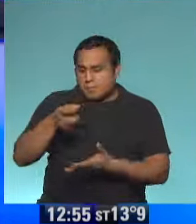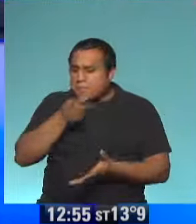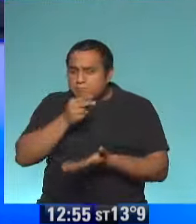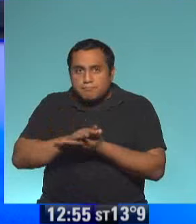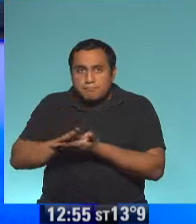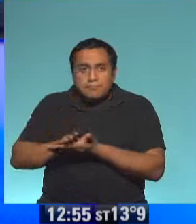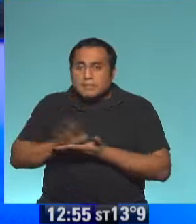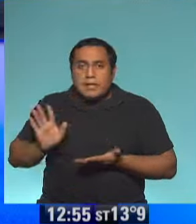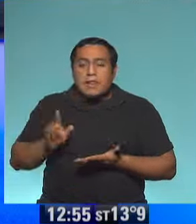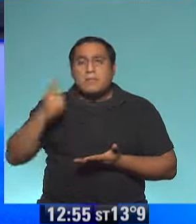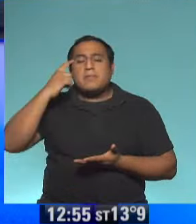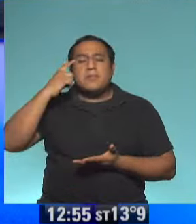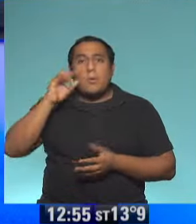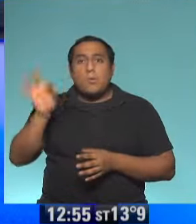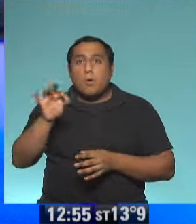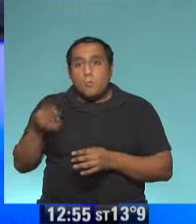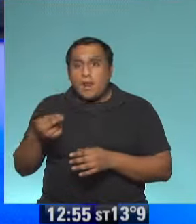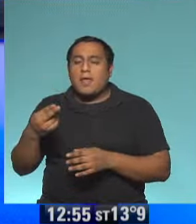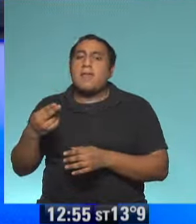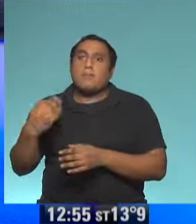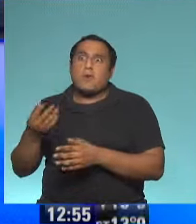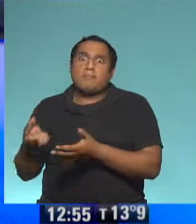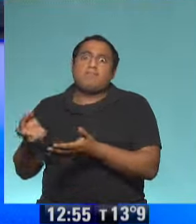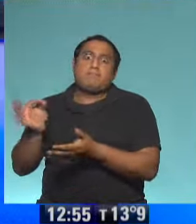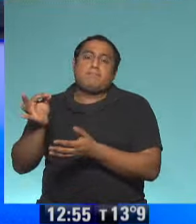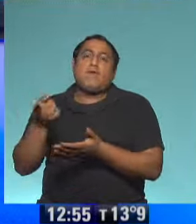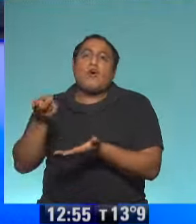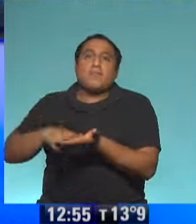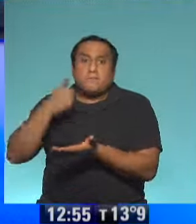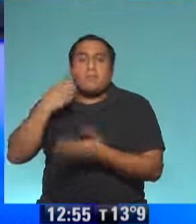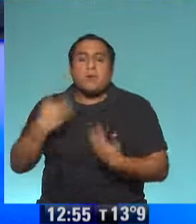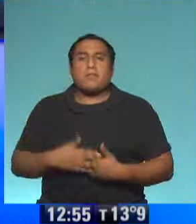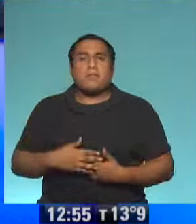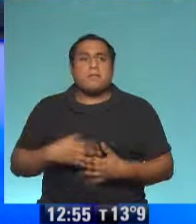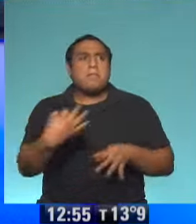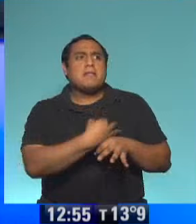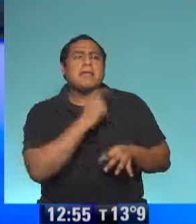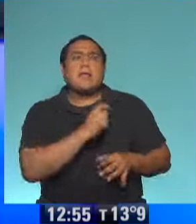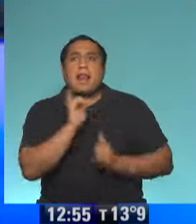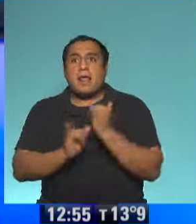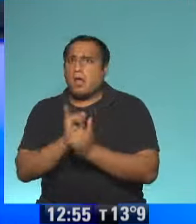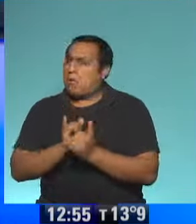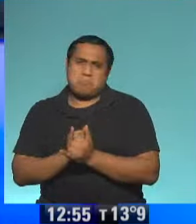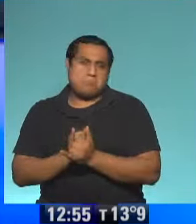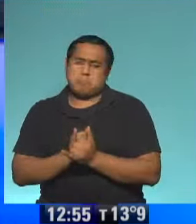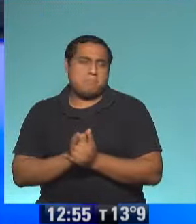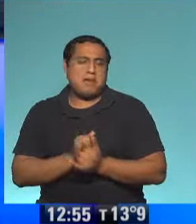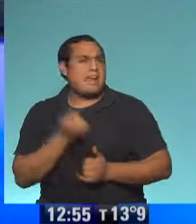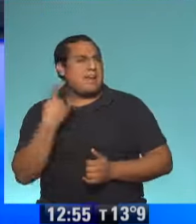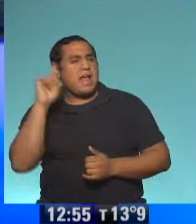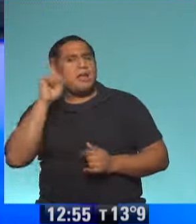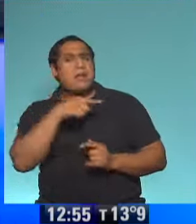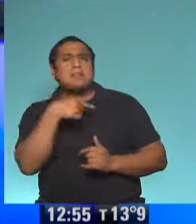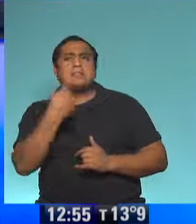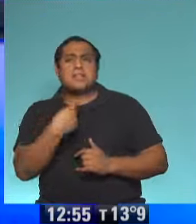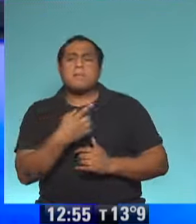resucitar moscas. No hizo comentarios ni dijo quién le había enseñado. Eso no es raro en ella. A Virguita